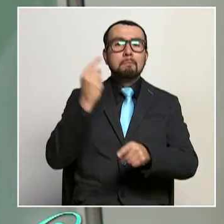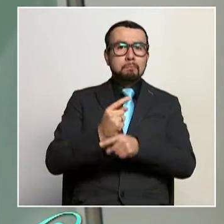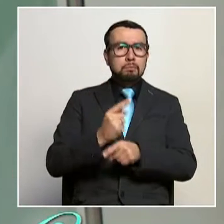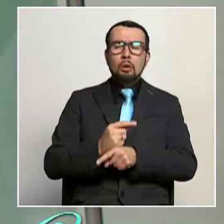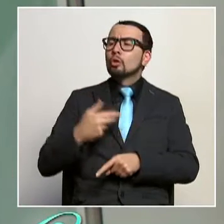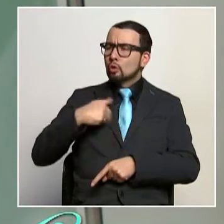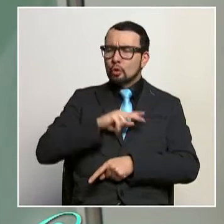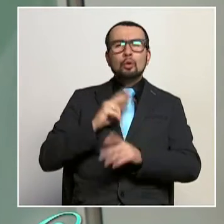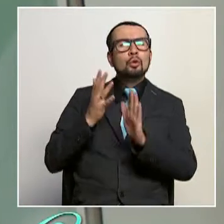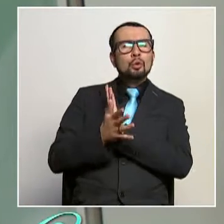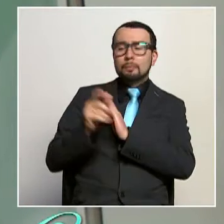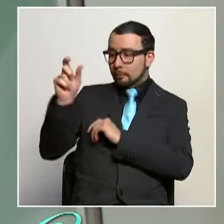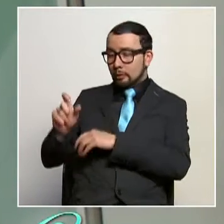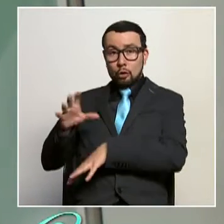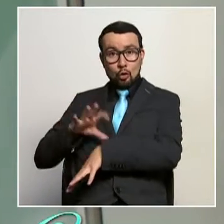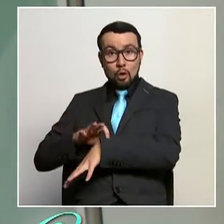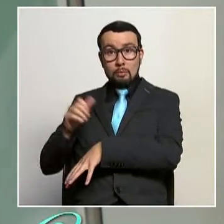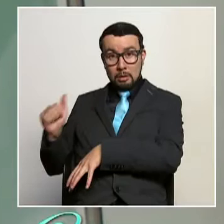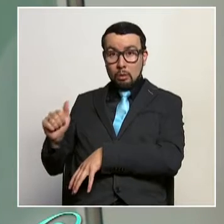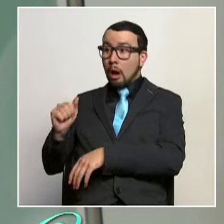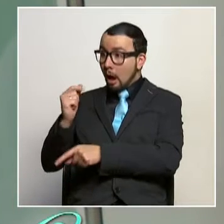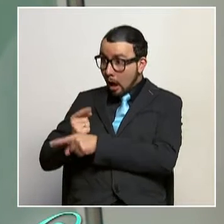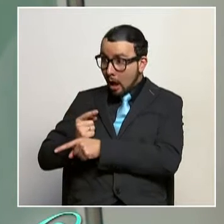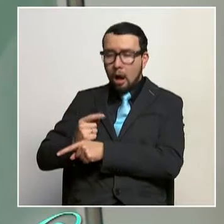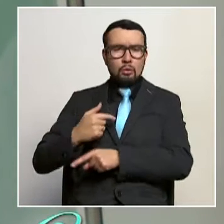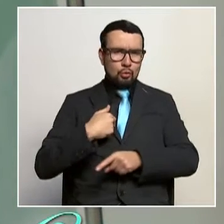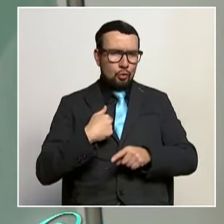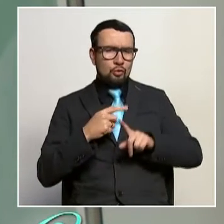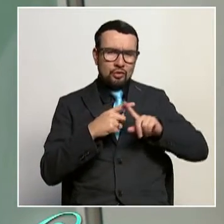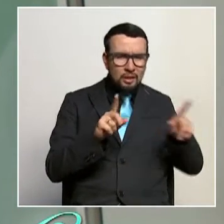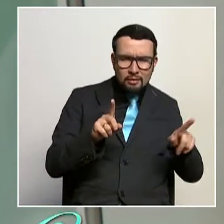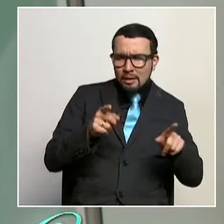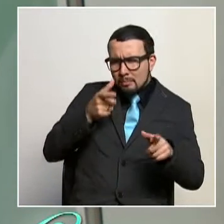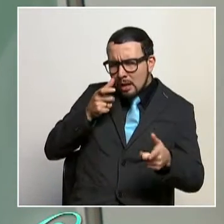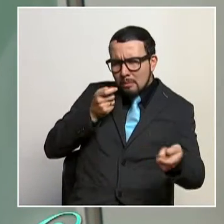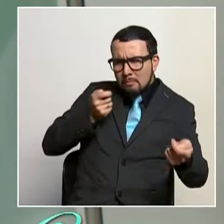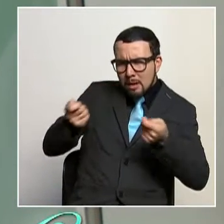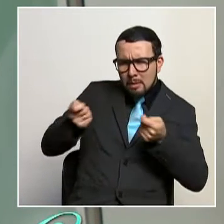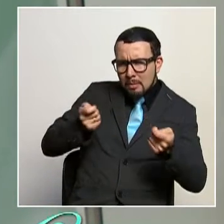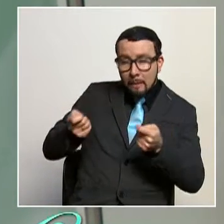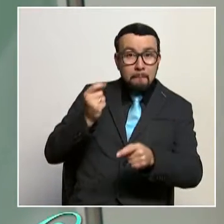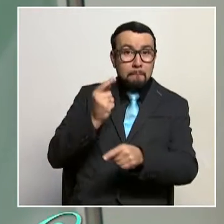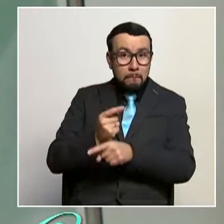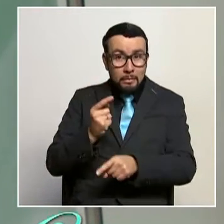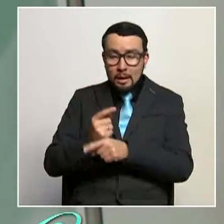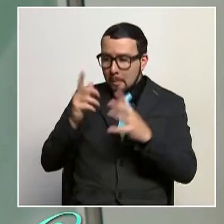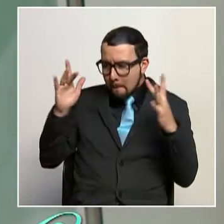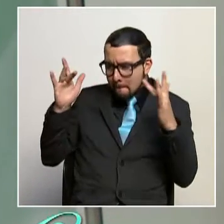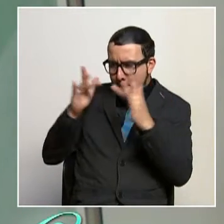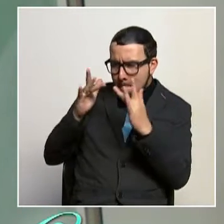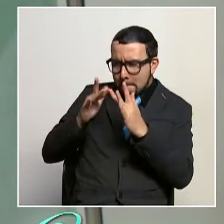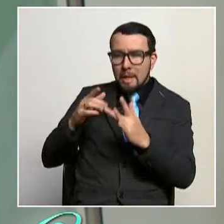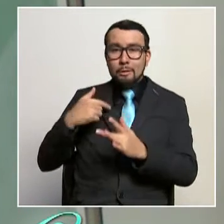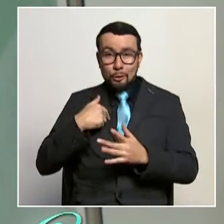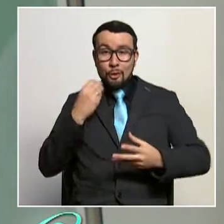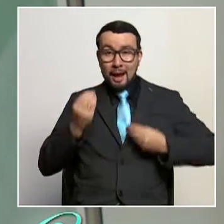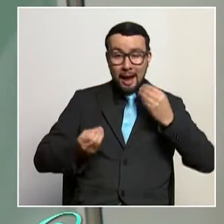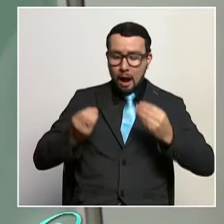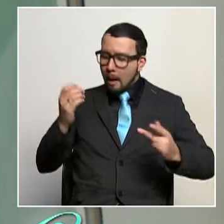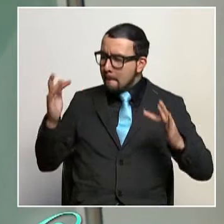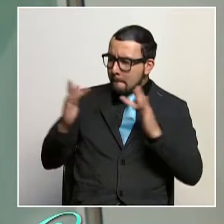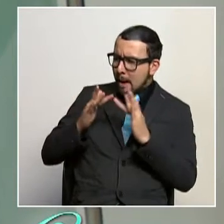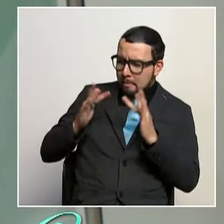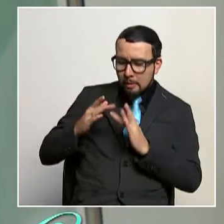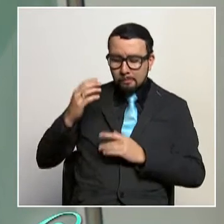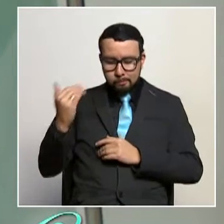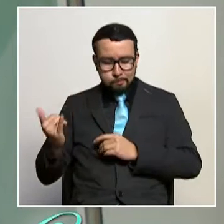llamamos, pues para el doctor Cubillos es una cosa, para mí es un campo interferente, que yo lo llamaría como un campo interferente dentro de lo que yo hago, que es un